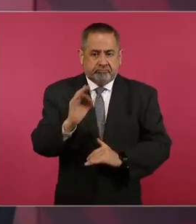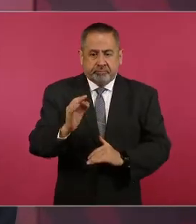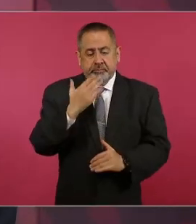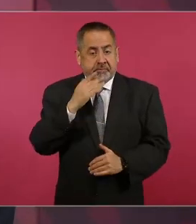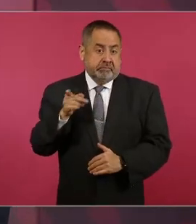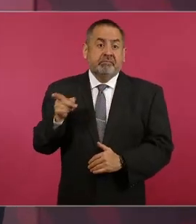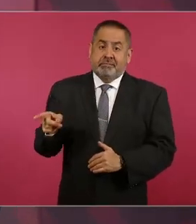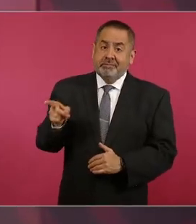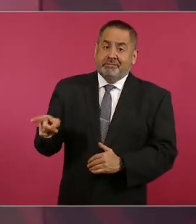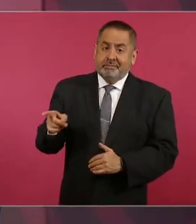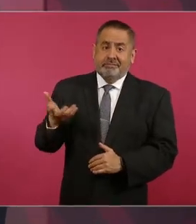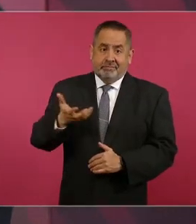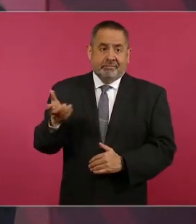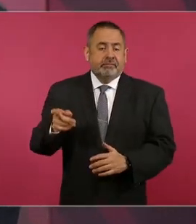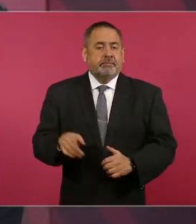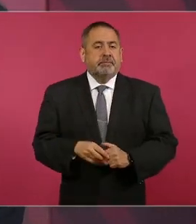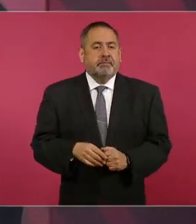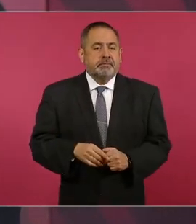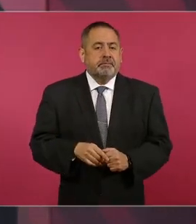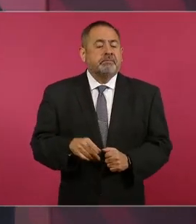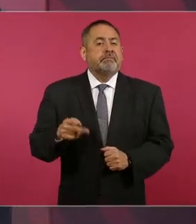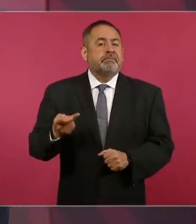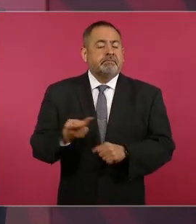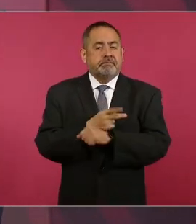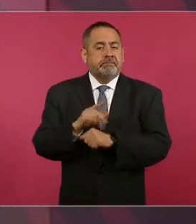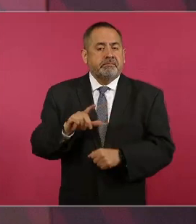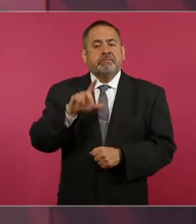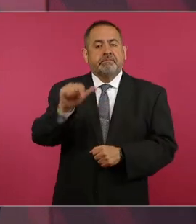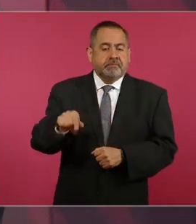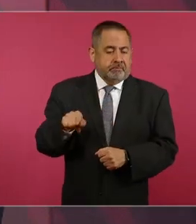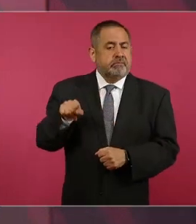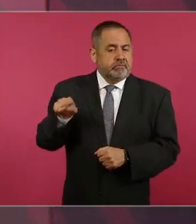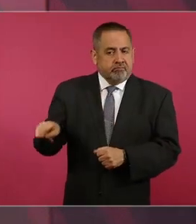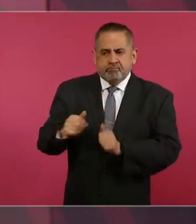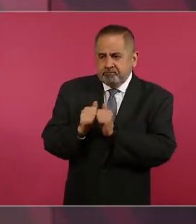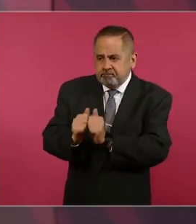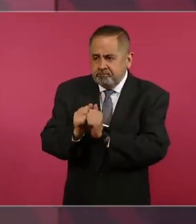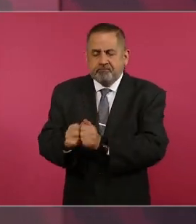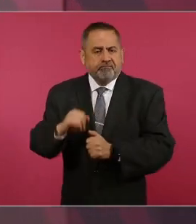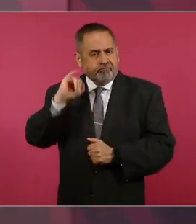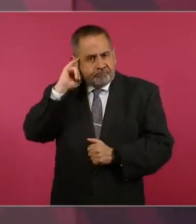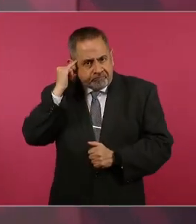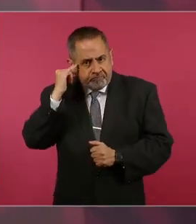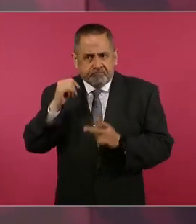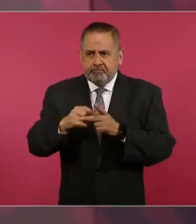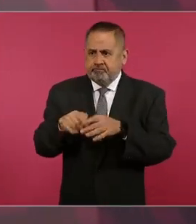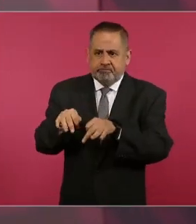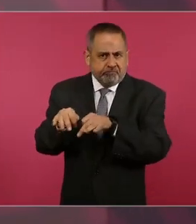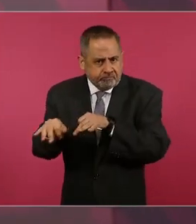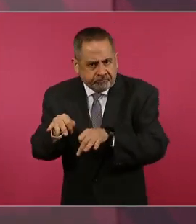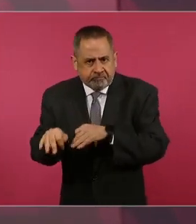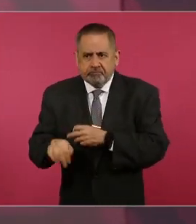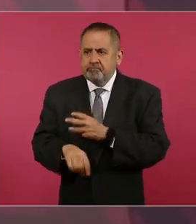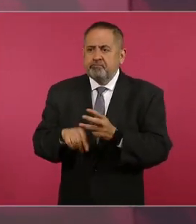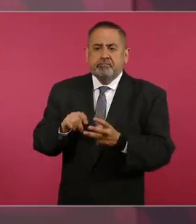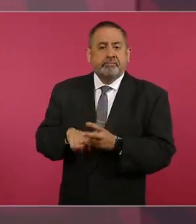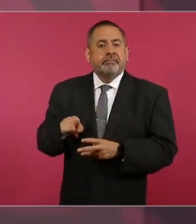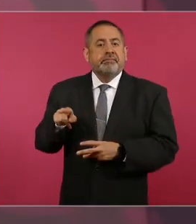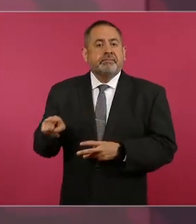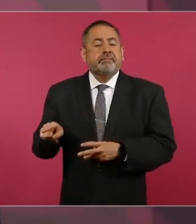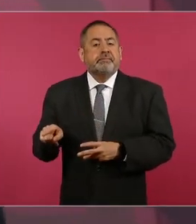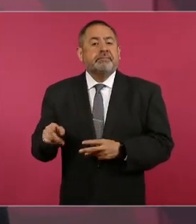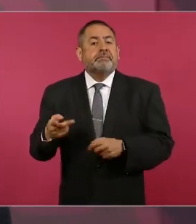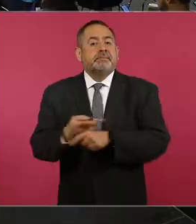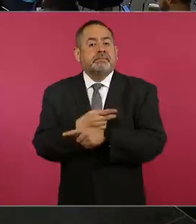Y después de eso, de estar con los campesinos, con los obreros, ya